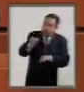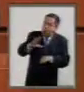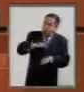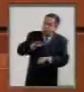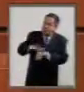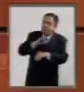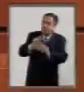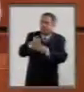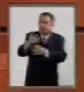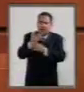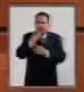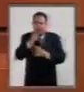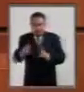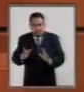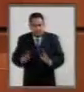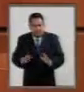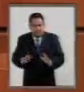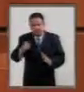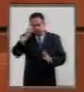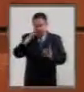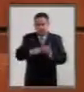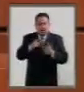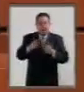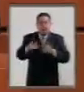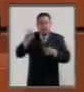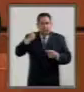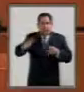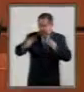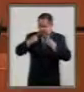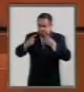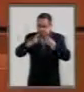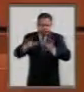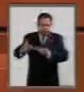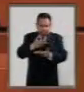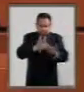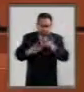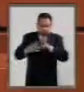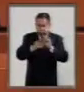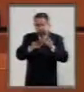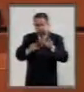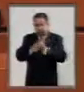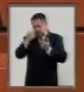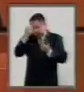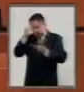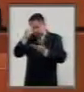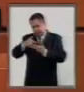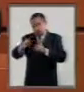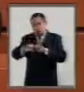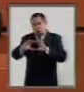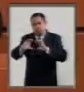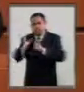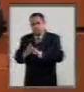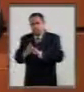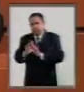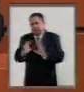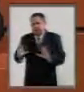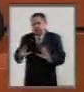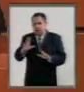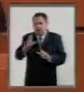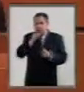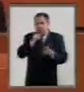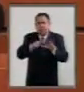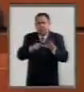los lineamientos. Y creo que fue ampliamente discutido y suficientemente sustentado en la reunión de la comisión de por qué no